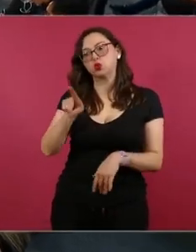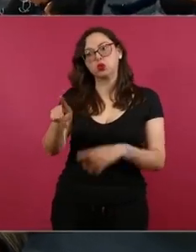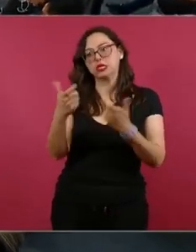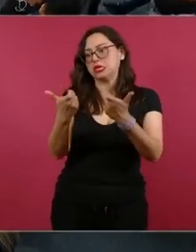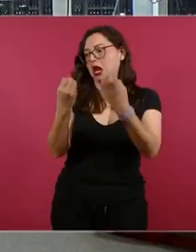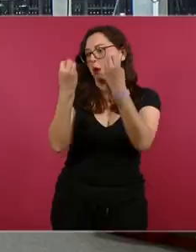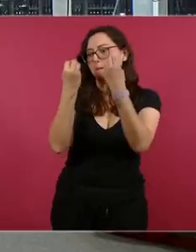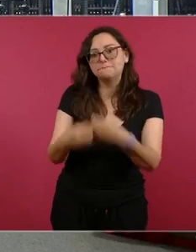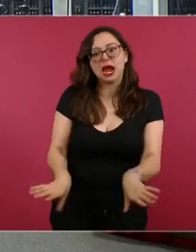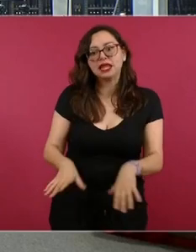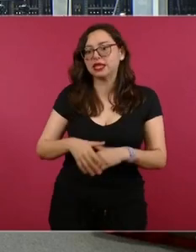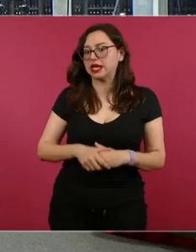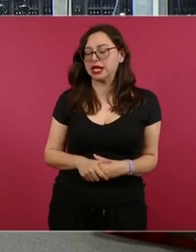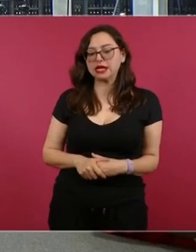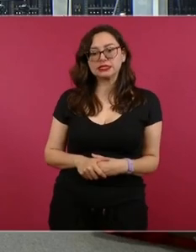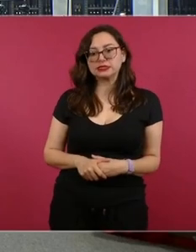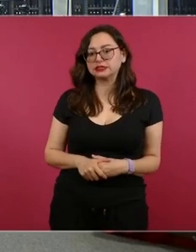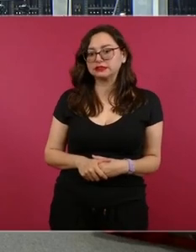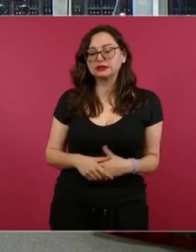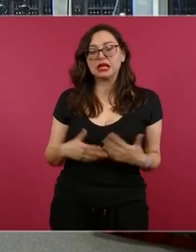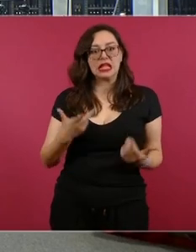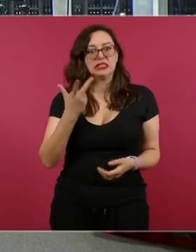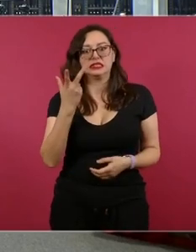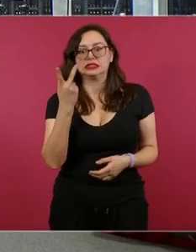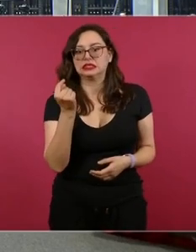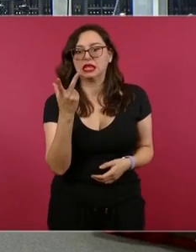Y salían en la televisión